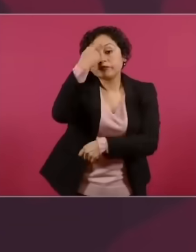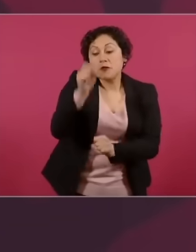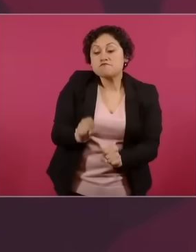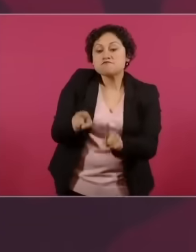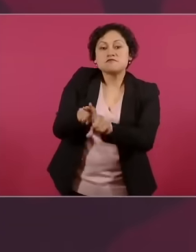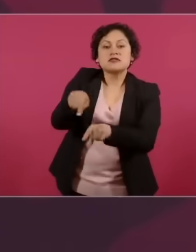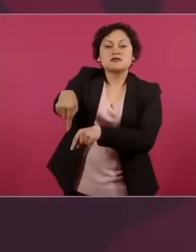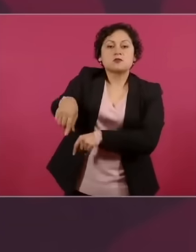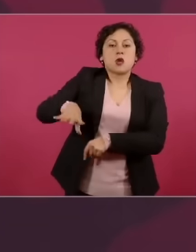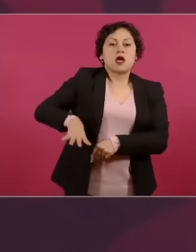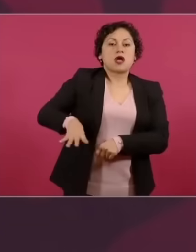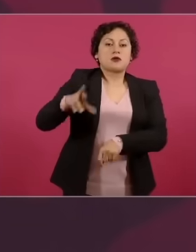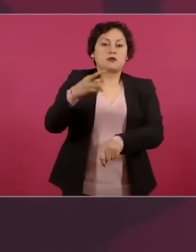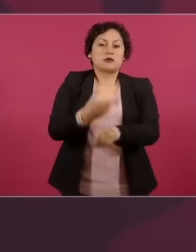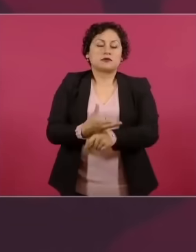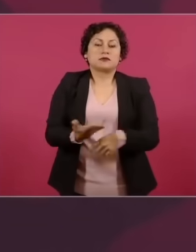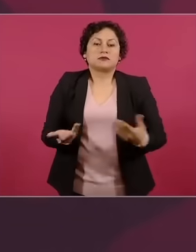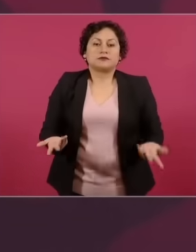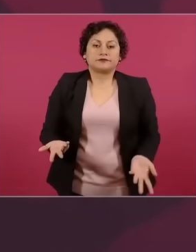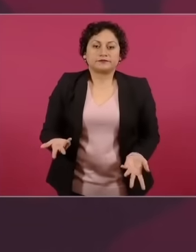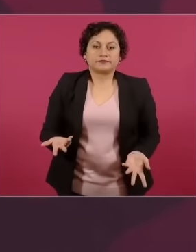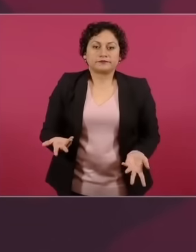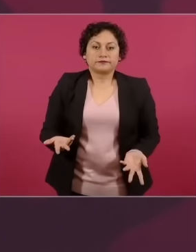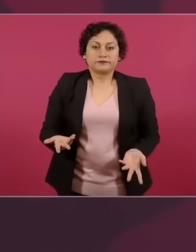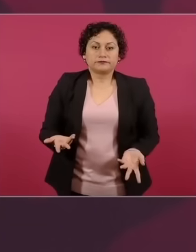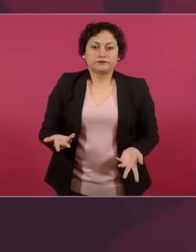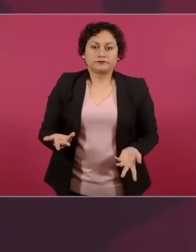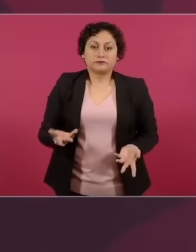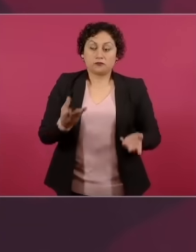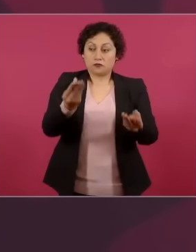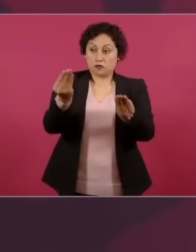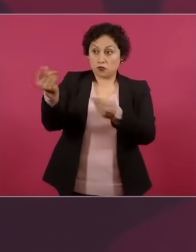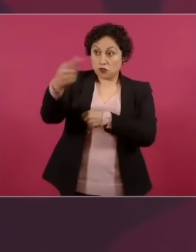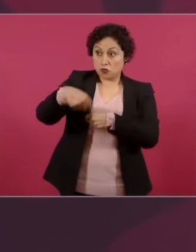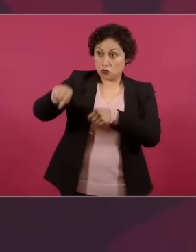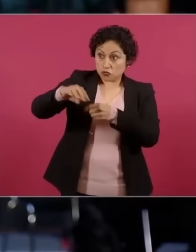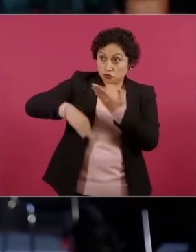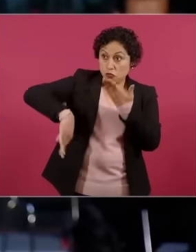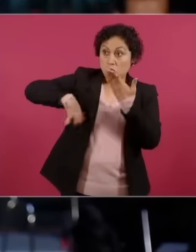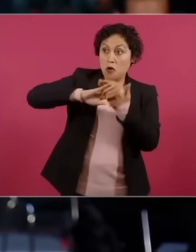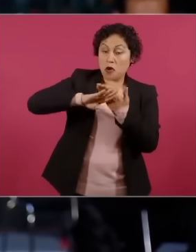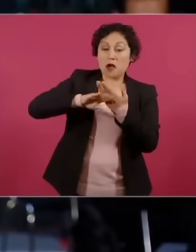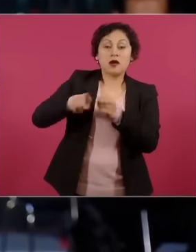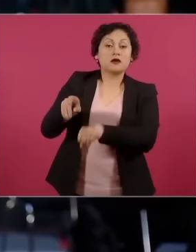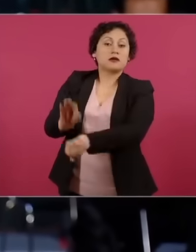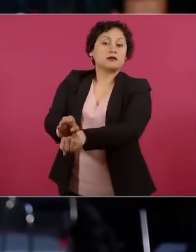al que defienden muchos que están en contra de nosotros.